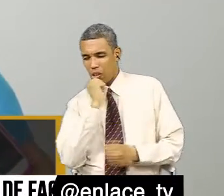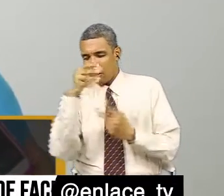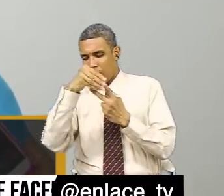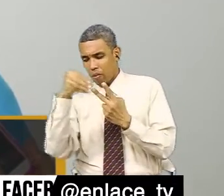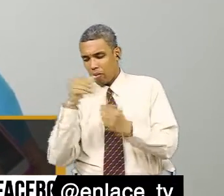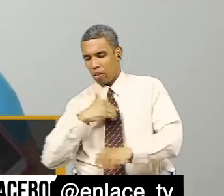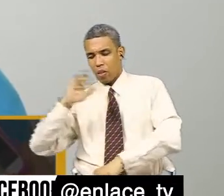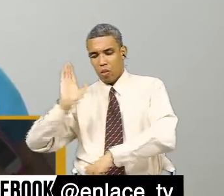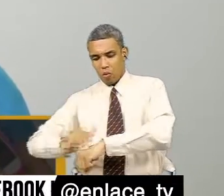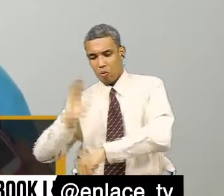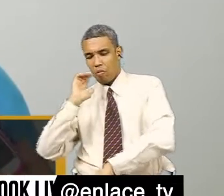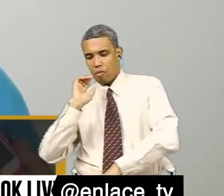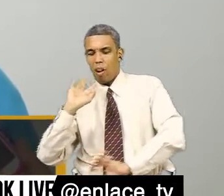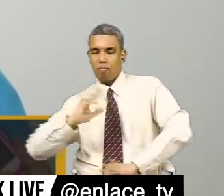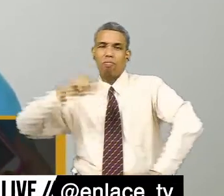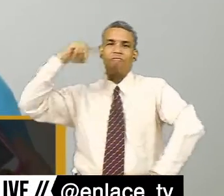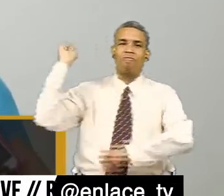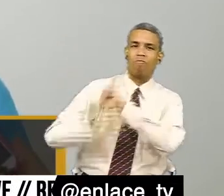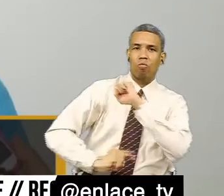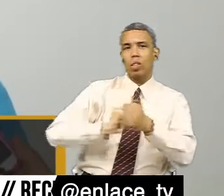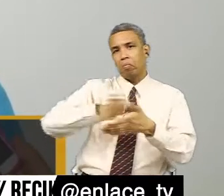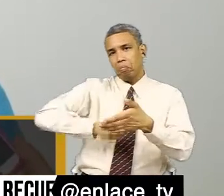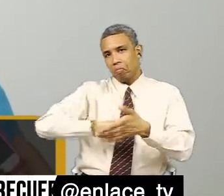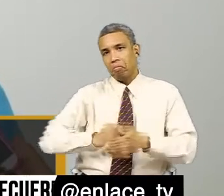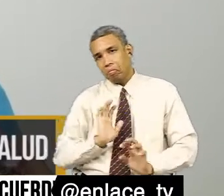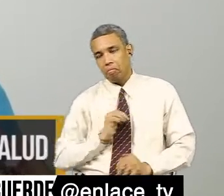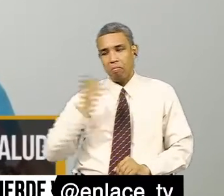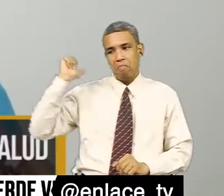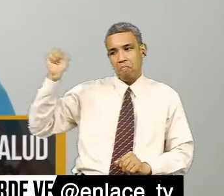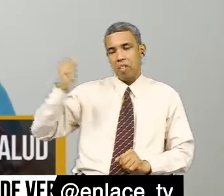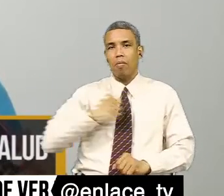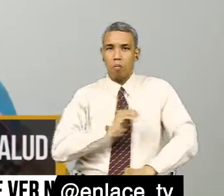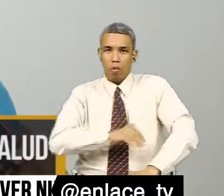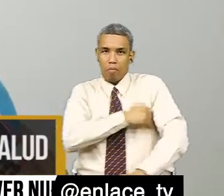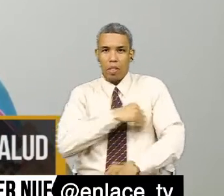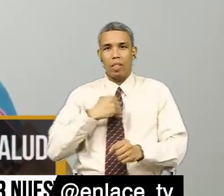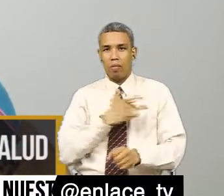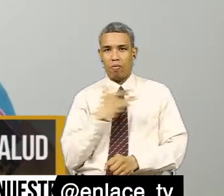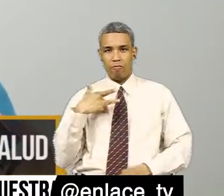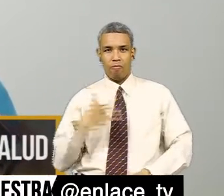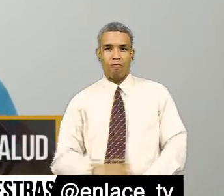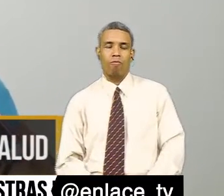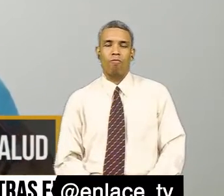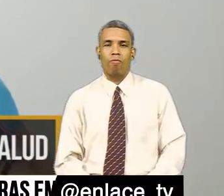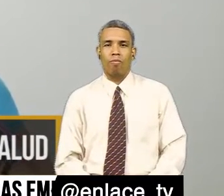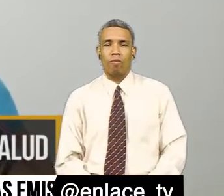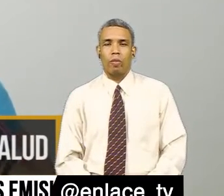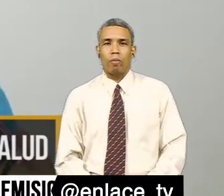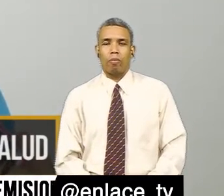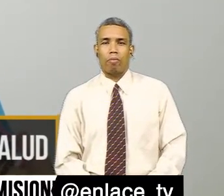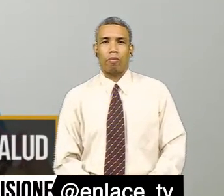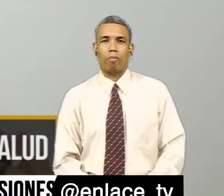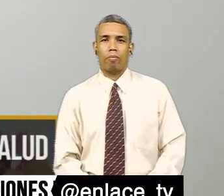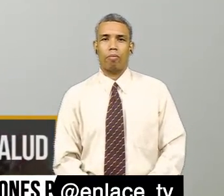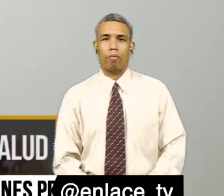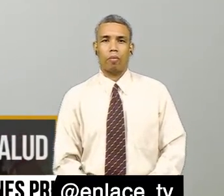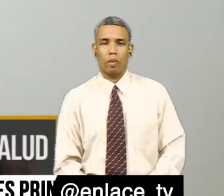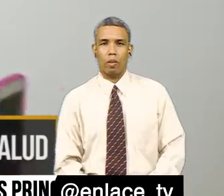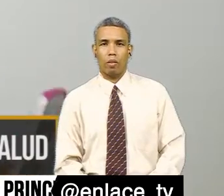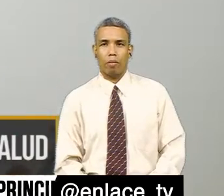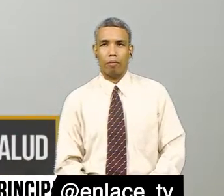pues emita los correctivos y las sanciones de llegar a ser el caso pues pertinentes ante la situación presentada aquí en